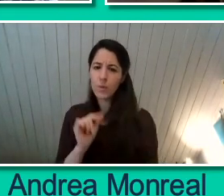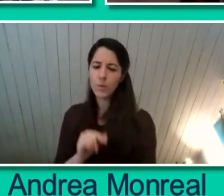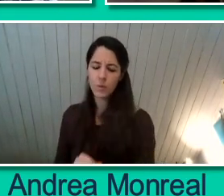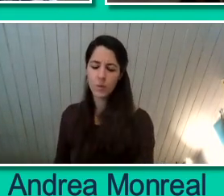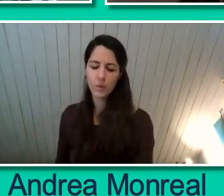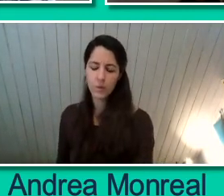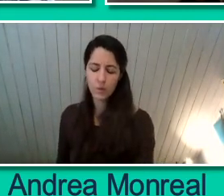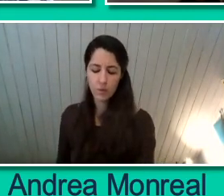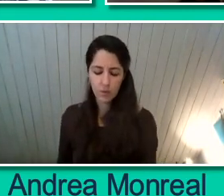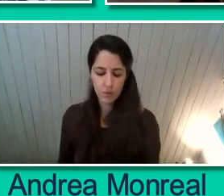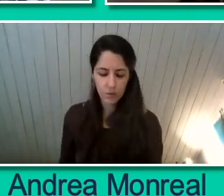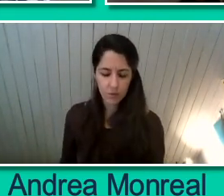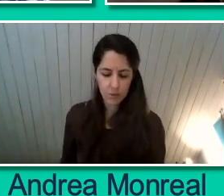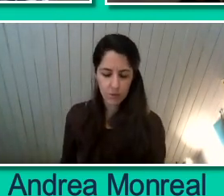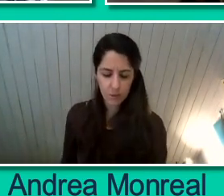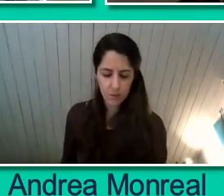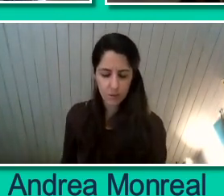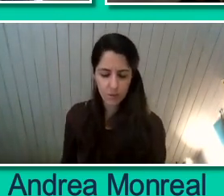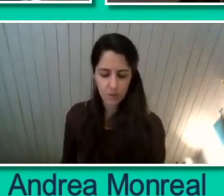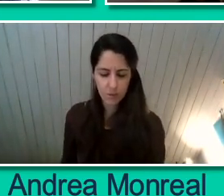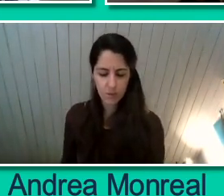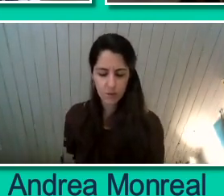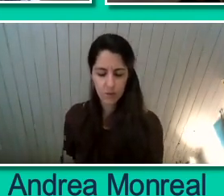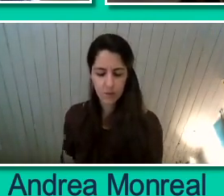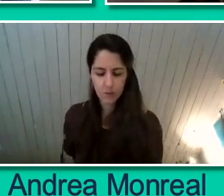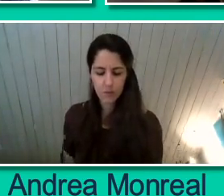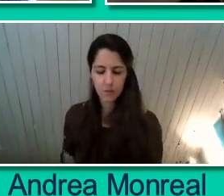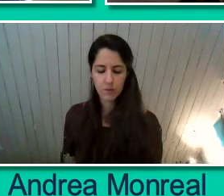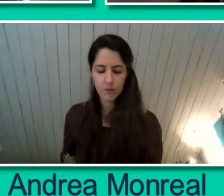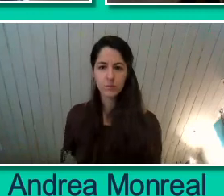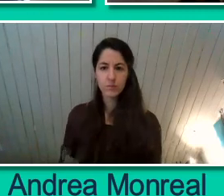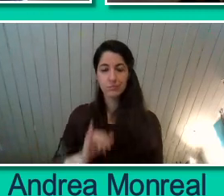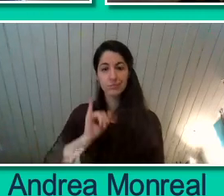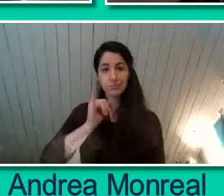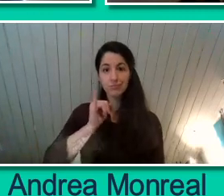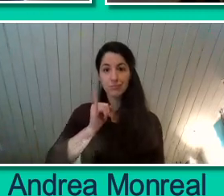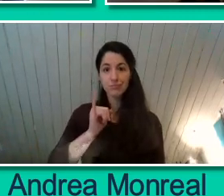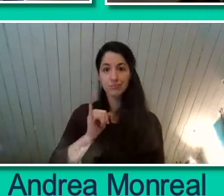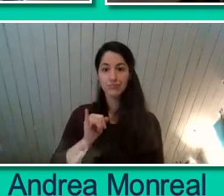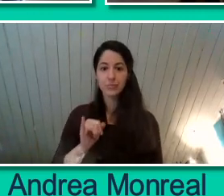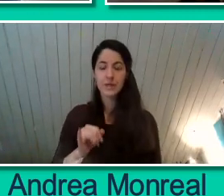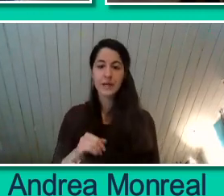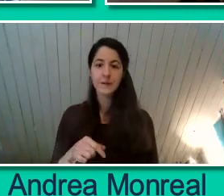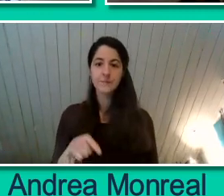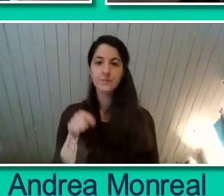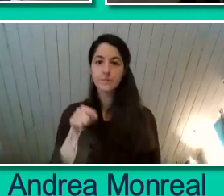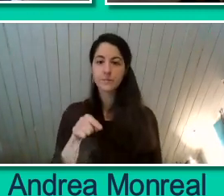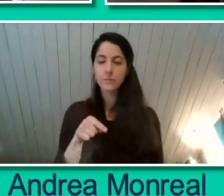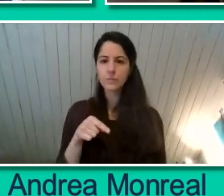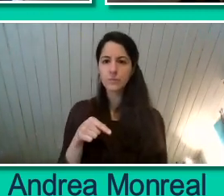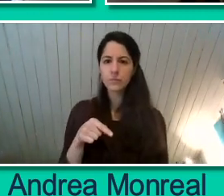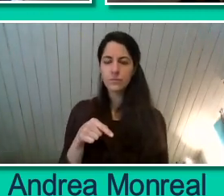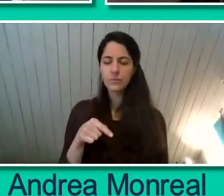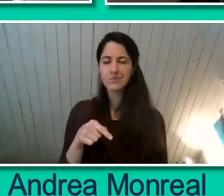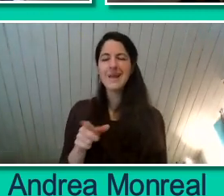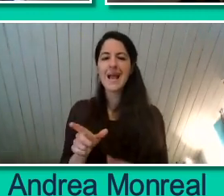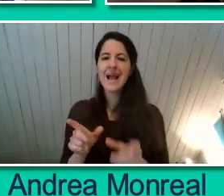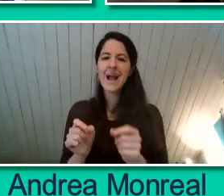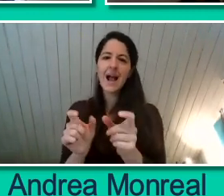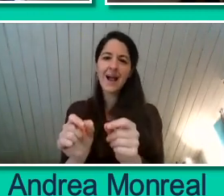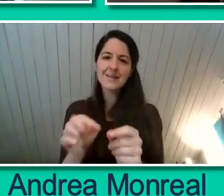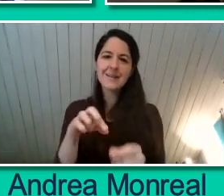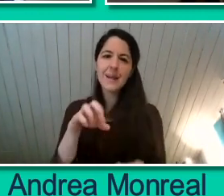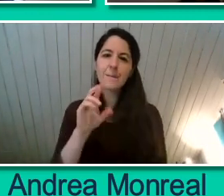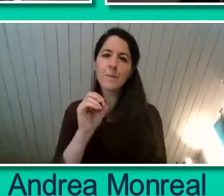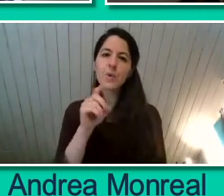claro, eso es parte esencial de una de las formas de tratamiento del cáncer de próstata.